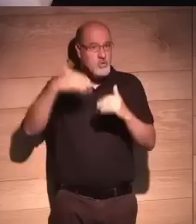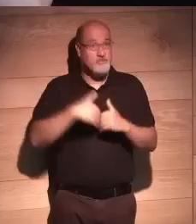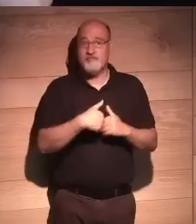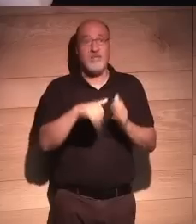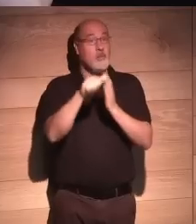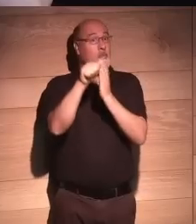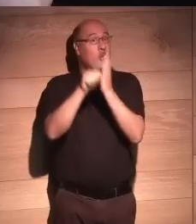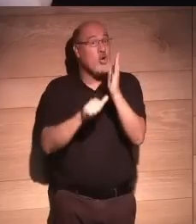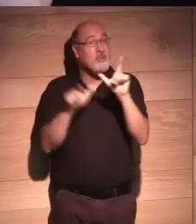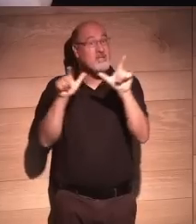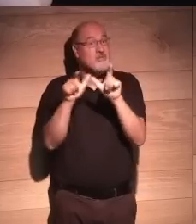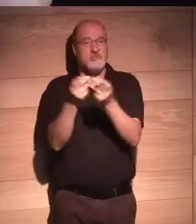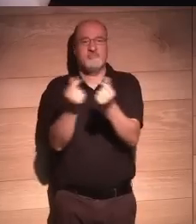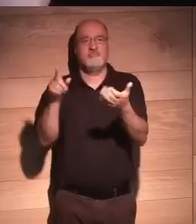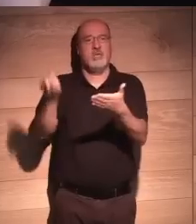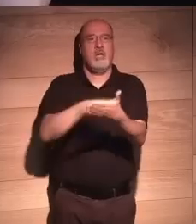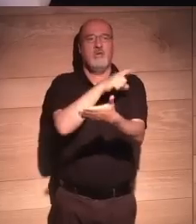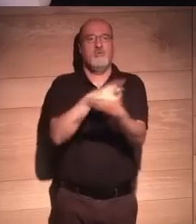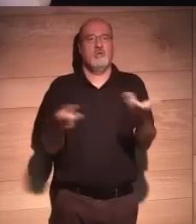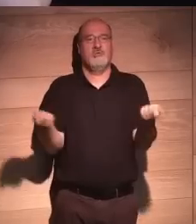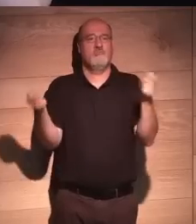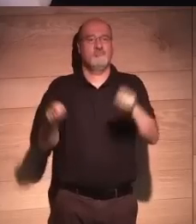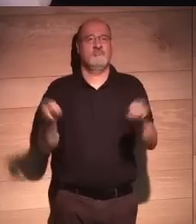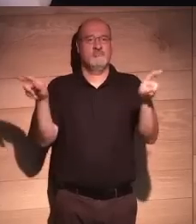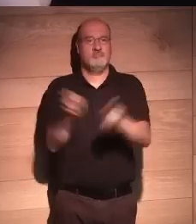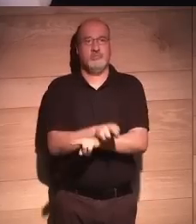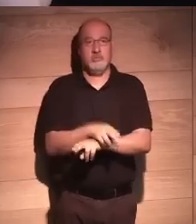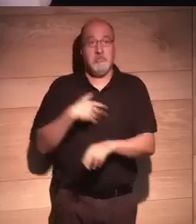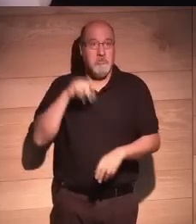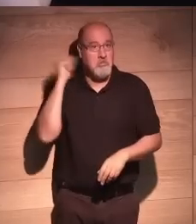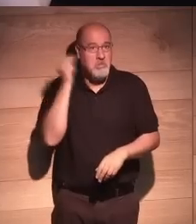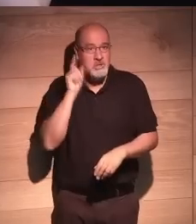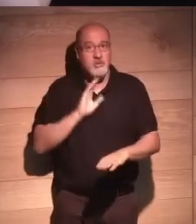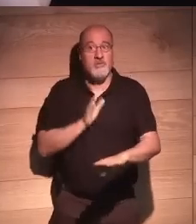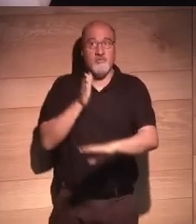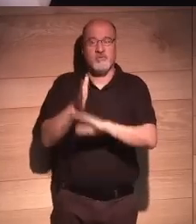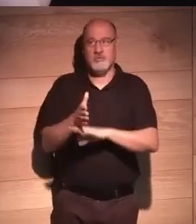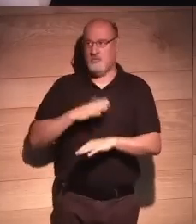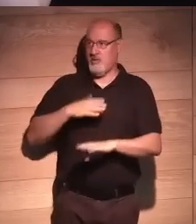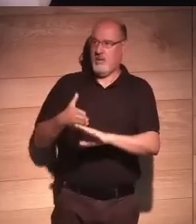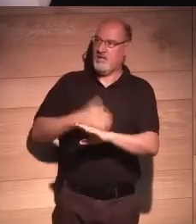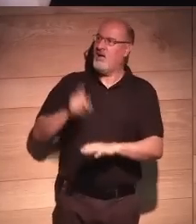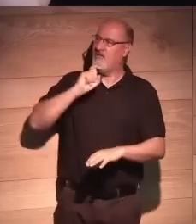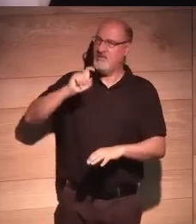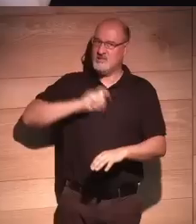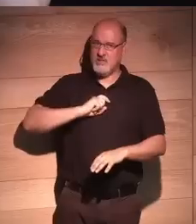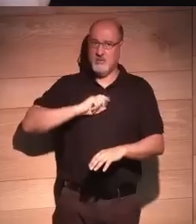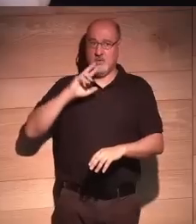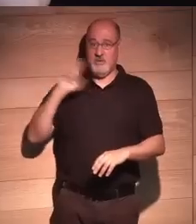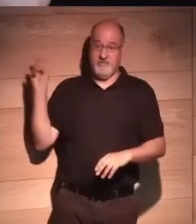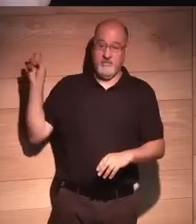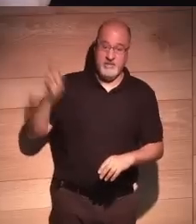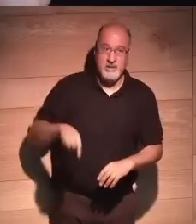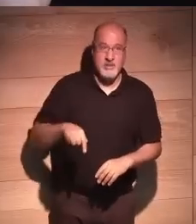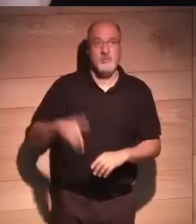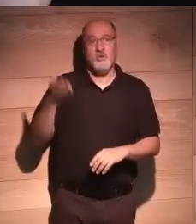que ya el programa ya no lo continúa. hacéis. Y tú no, Digo, tú sin enterarte. No, podíais haberme llamado, que me hubiera evitado el viaje hasta aquí,